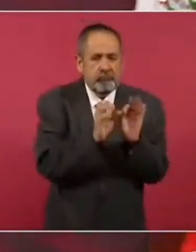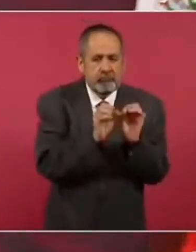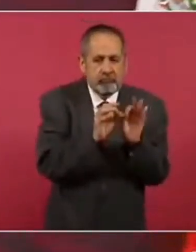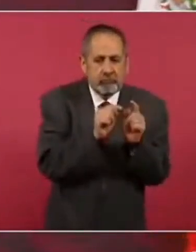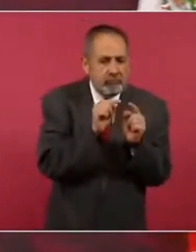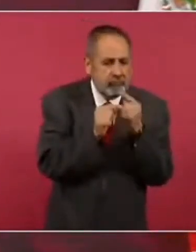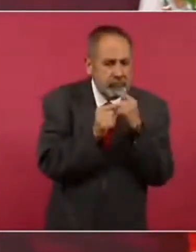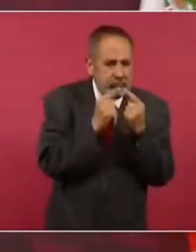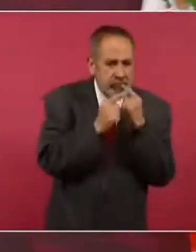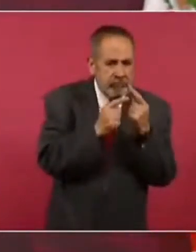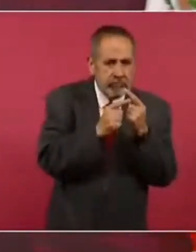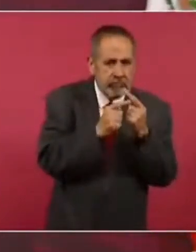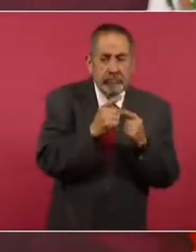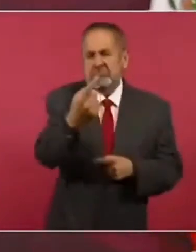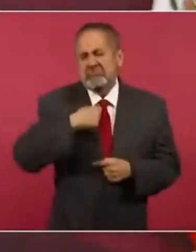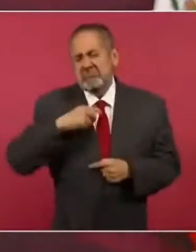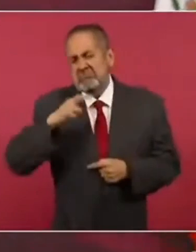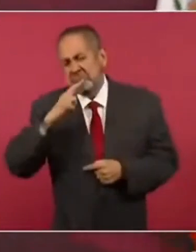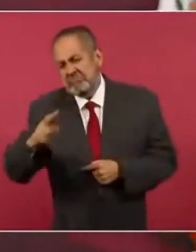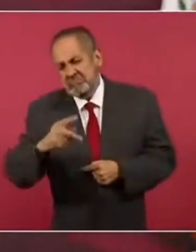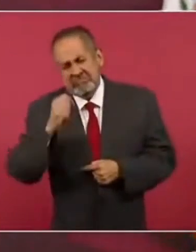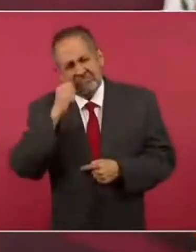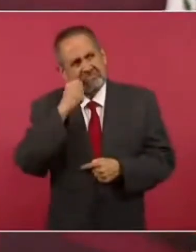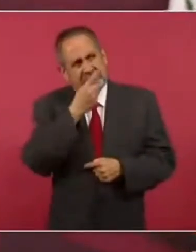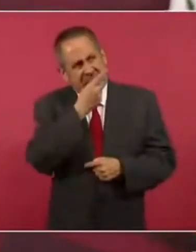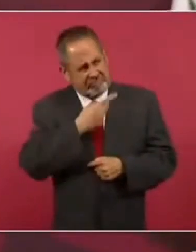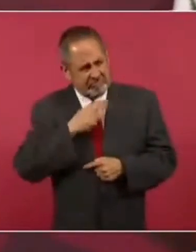Pueden contestarme lo que quieran,